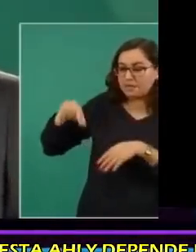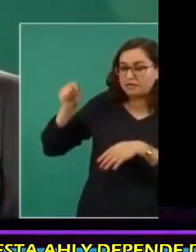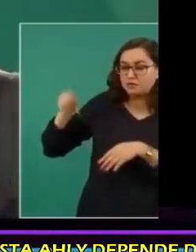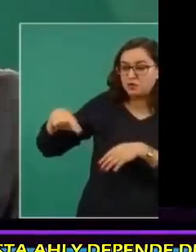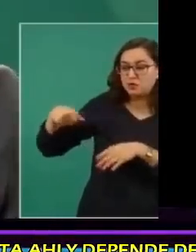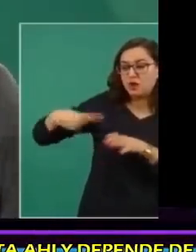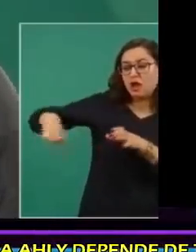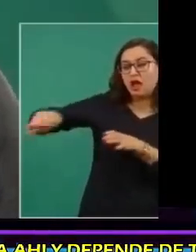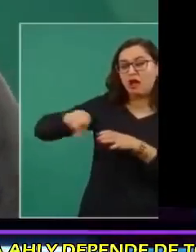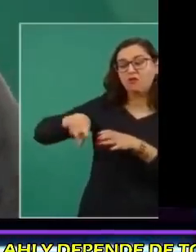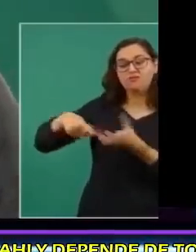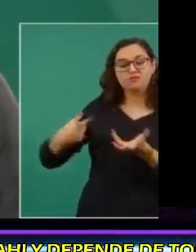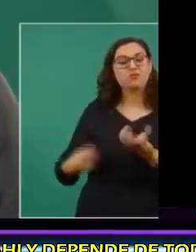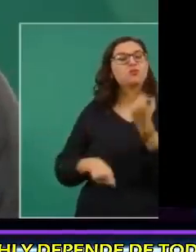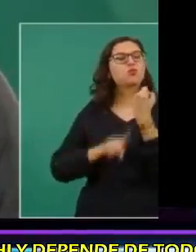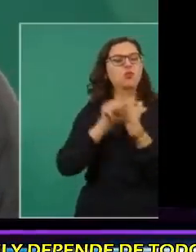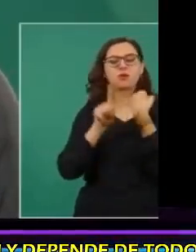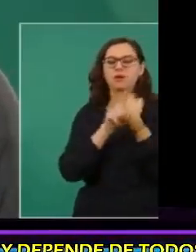la hipocresía